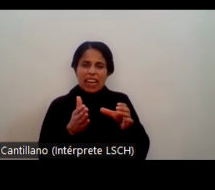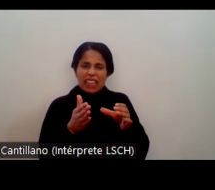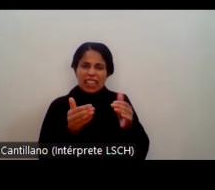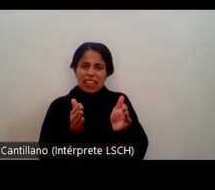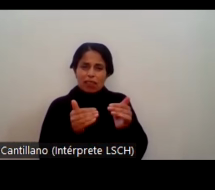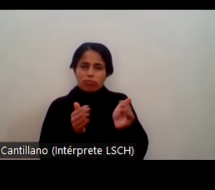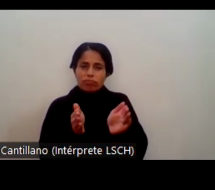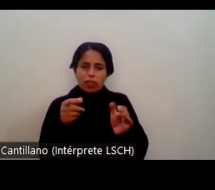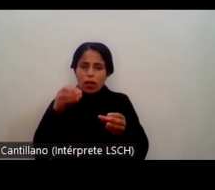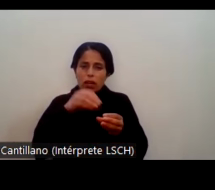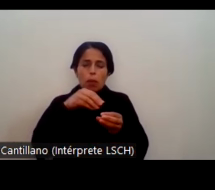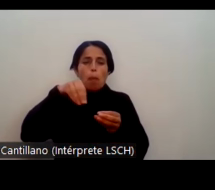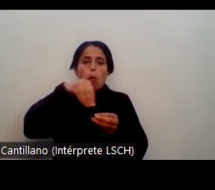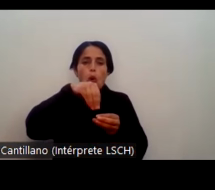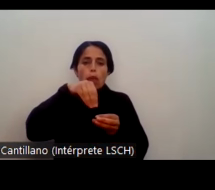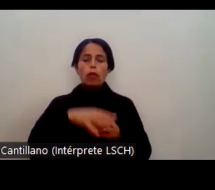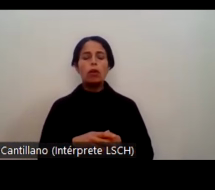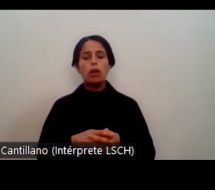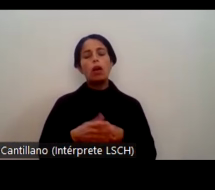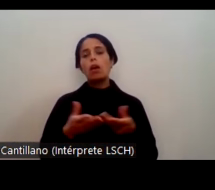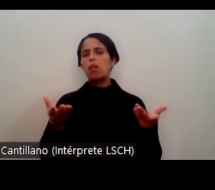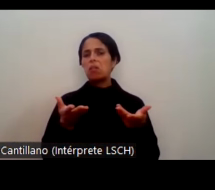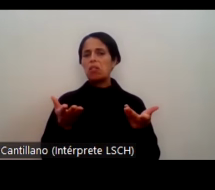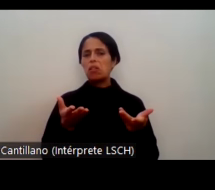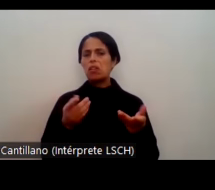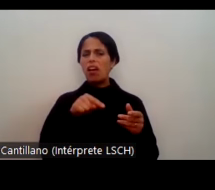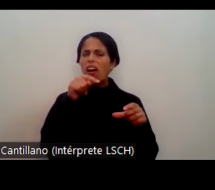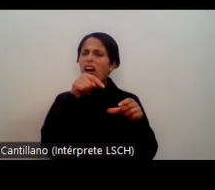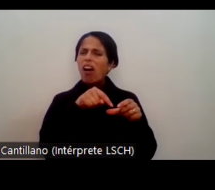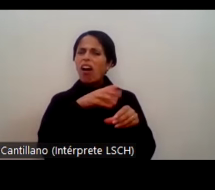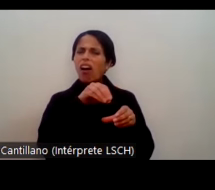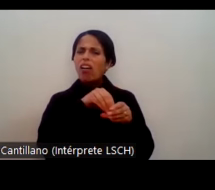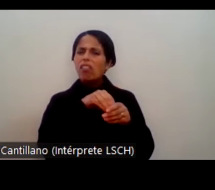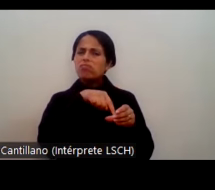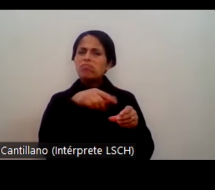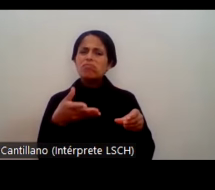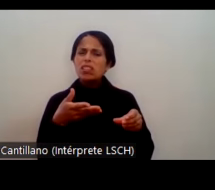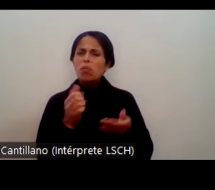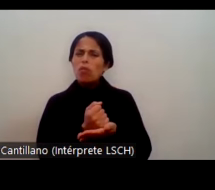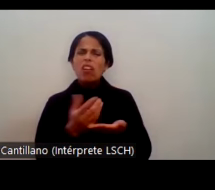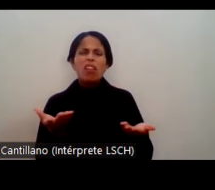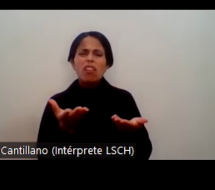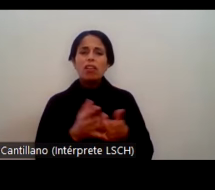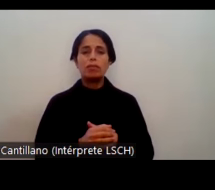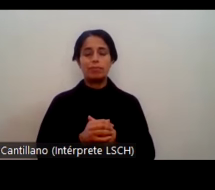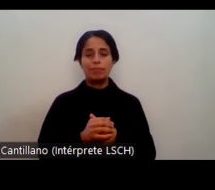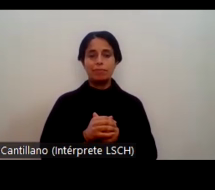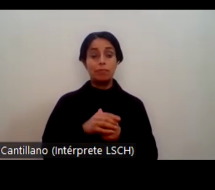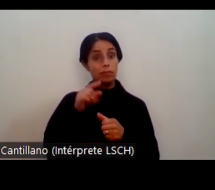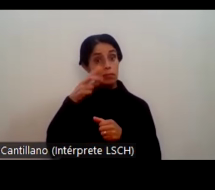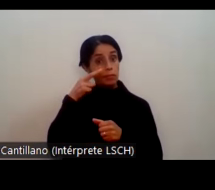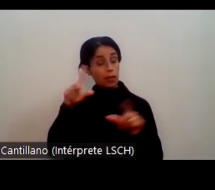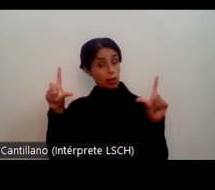etcétera. ¿Qué es lo que se contenía o qué es lo que se molía? Bueno,